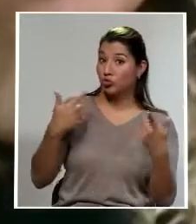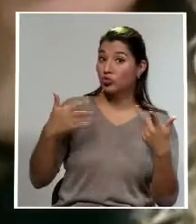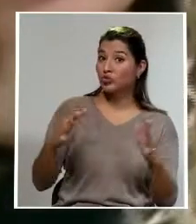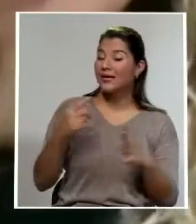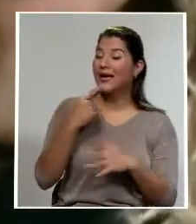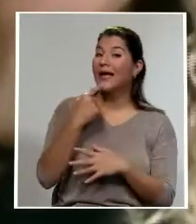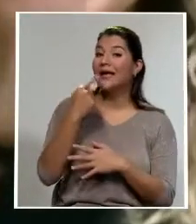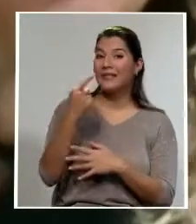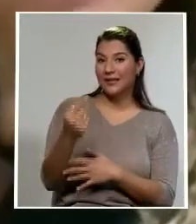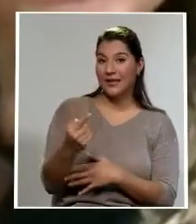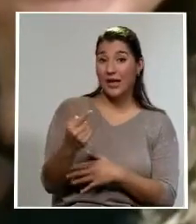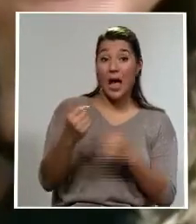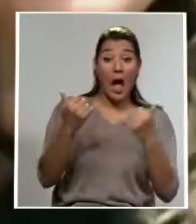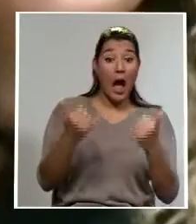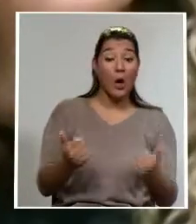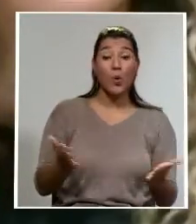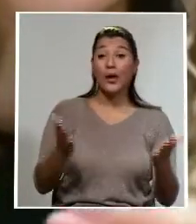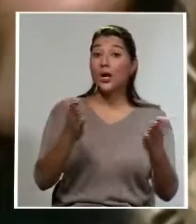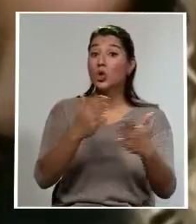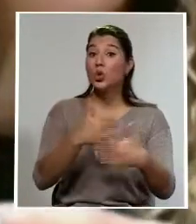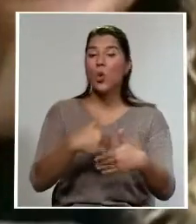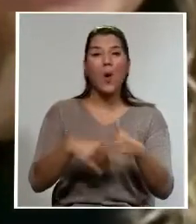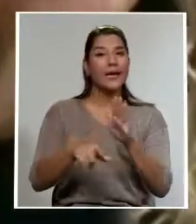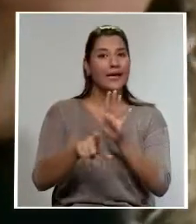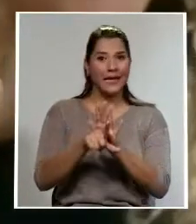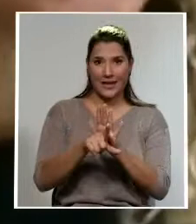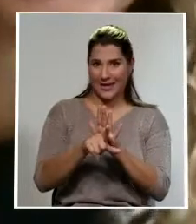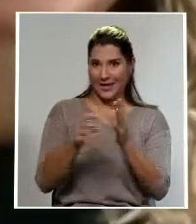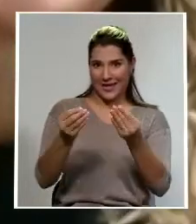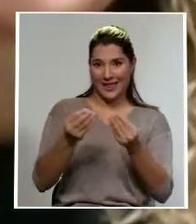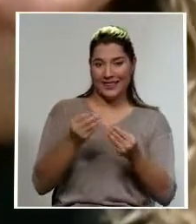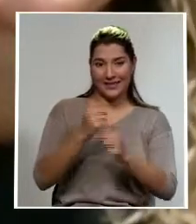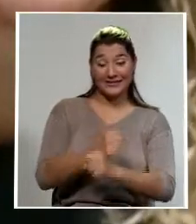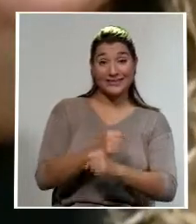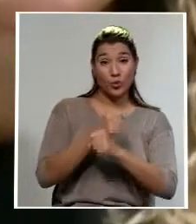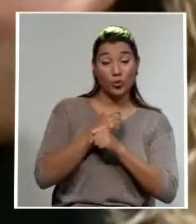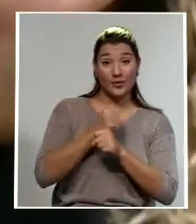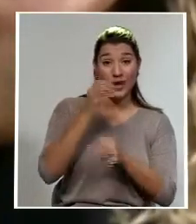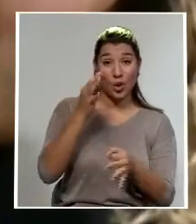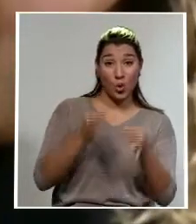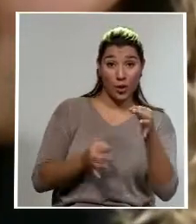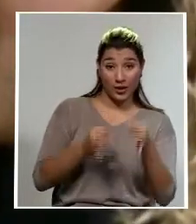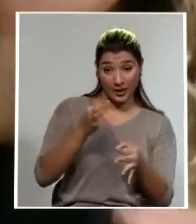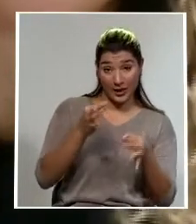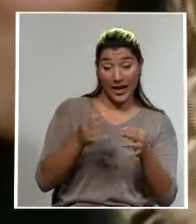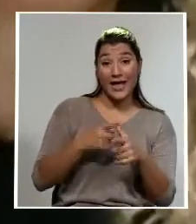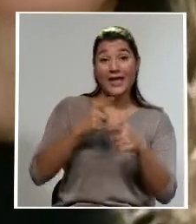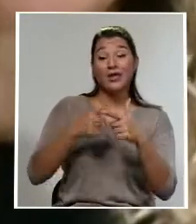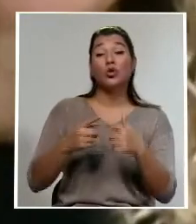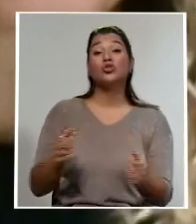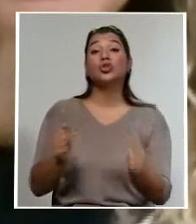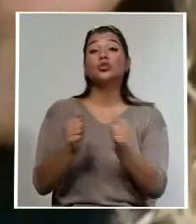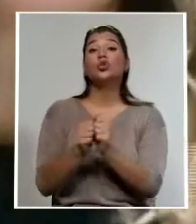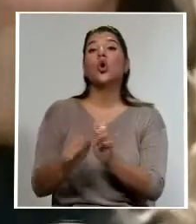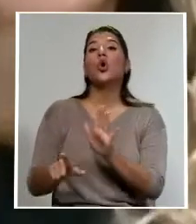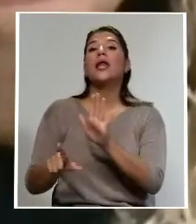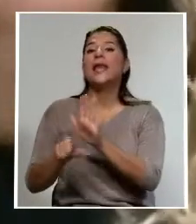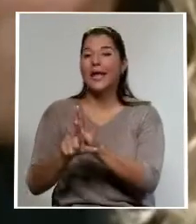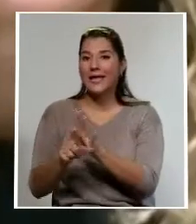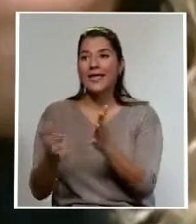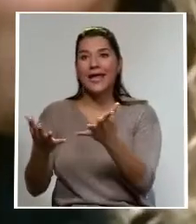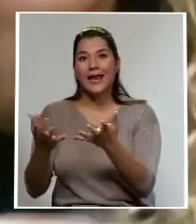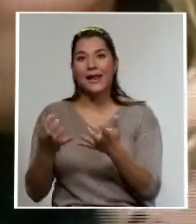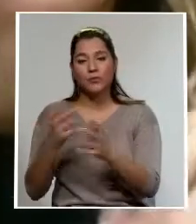decía que hoy no tenemos seguridad jurídica, lo que buscamos con la ley es que el sistema eléctrico no quede desprotegido. ¿Por